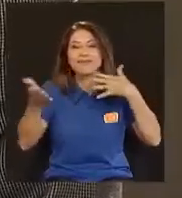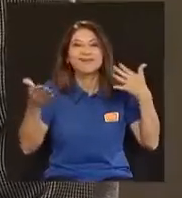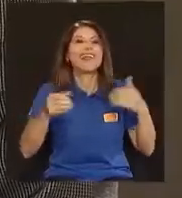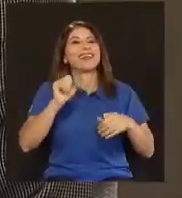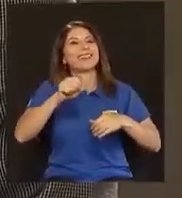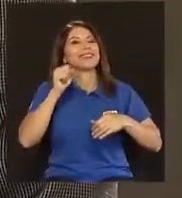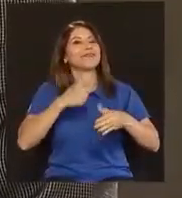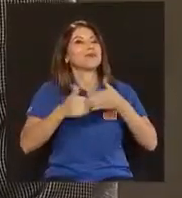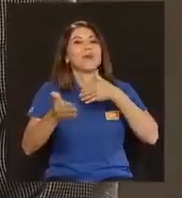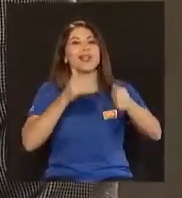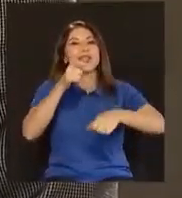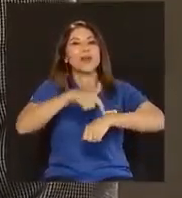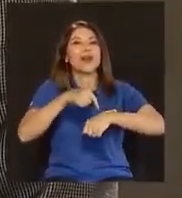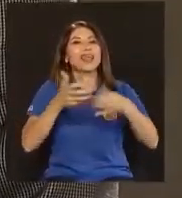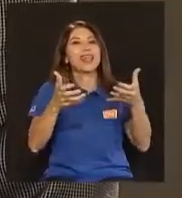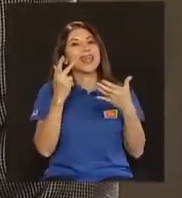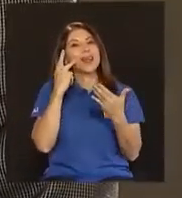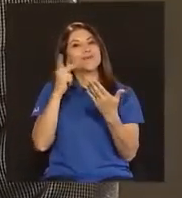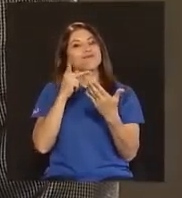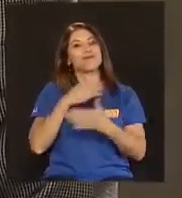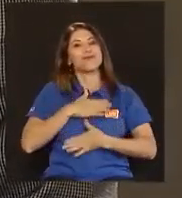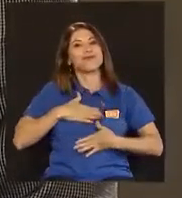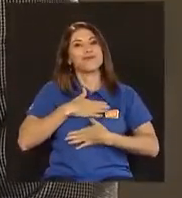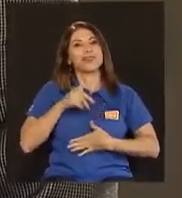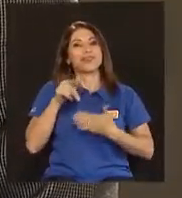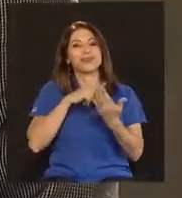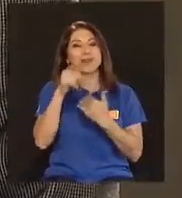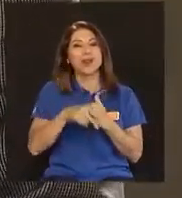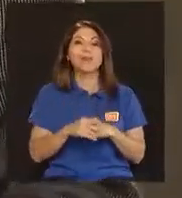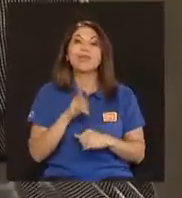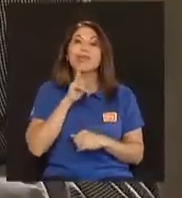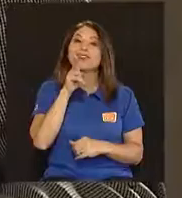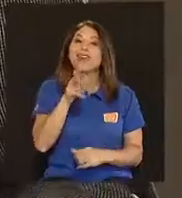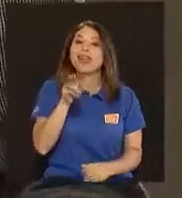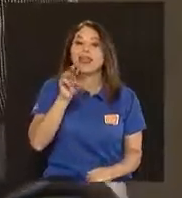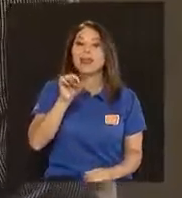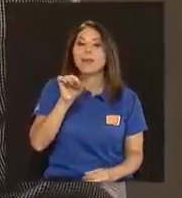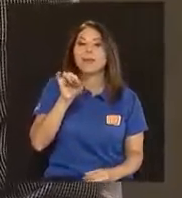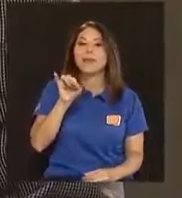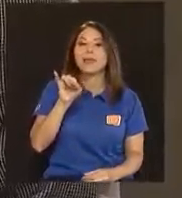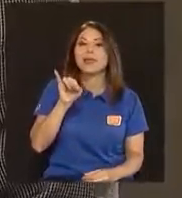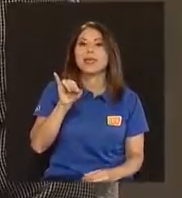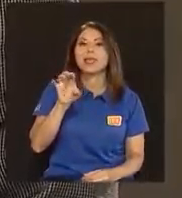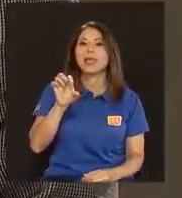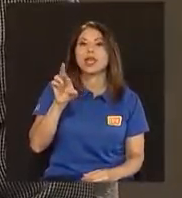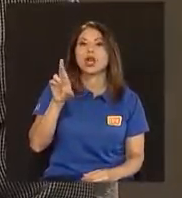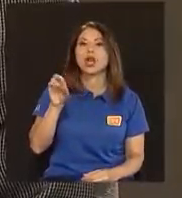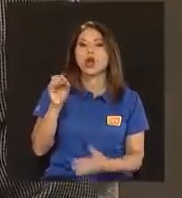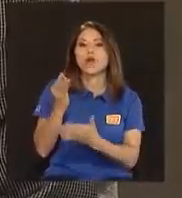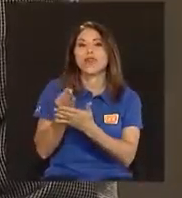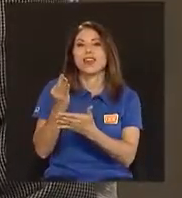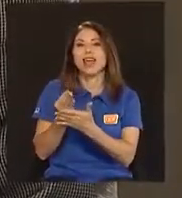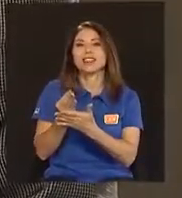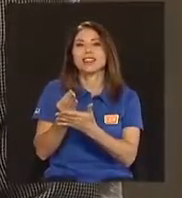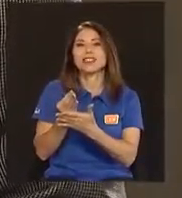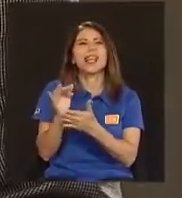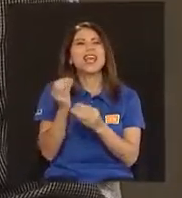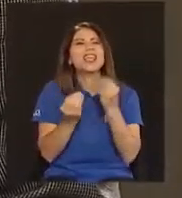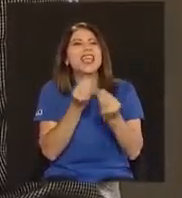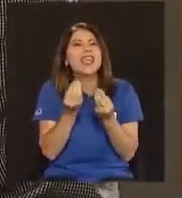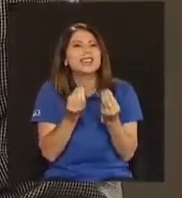programa. En realidad, las microfinanzas son como un segmento de las finanzas que